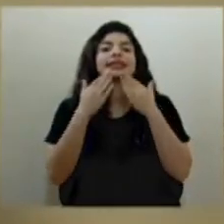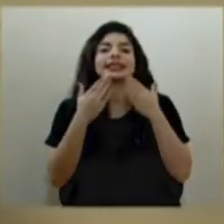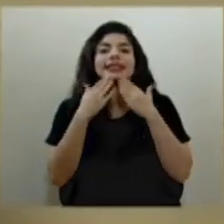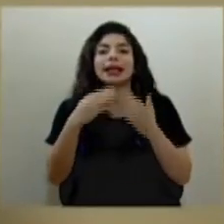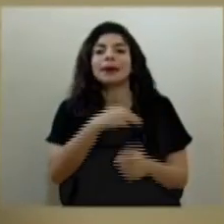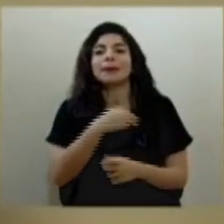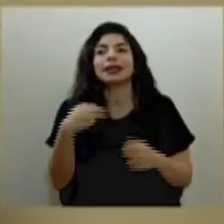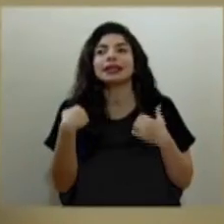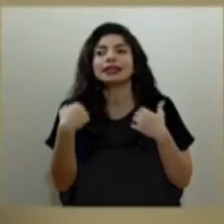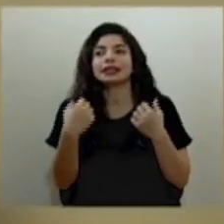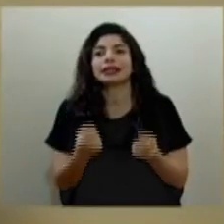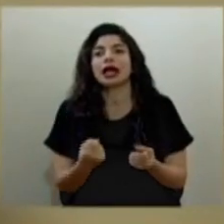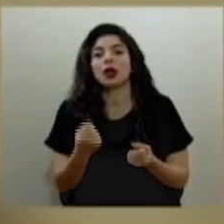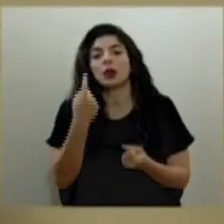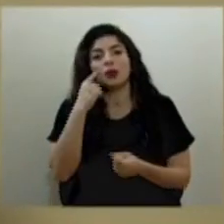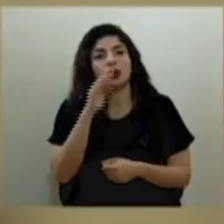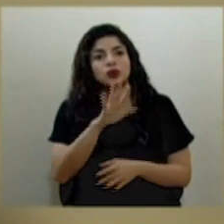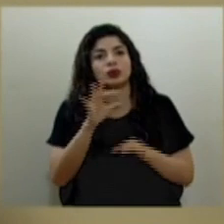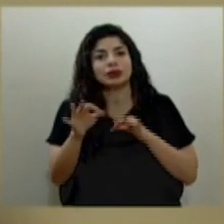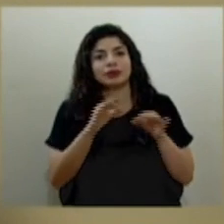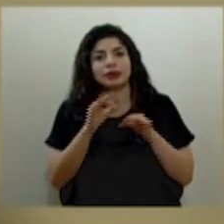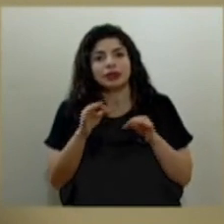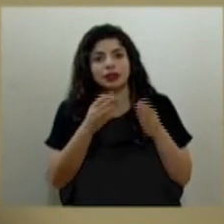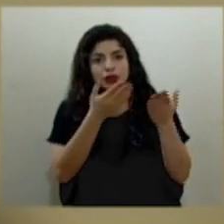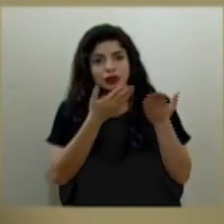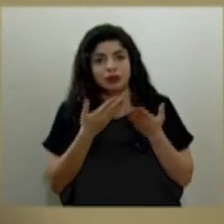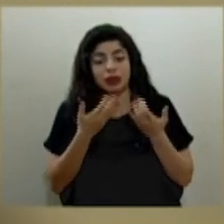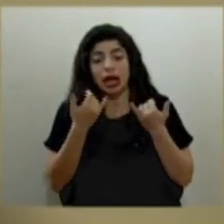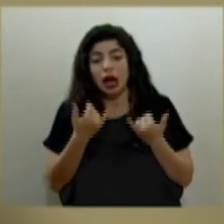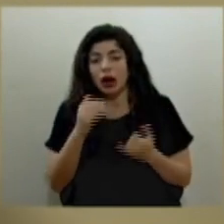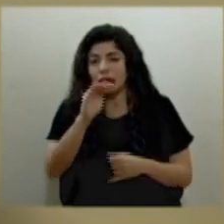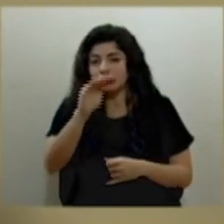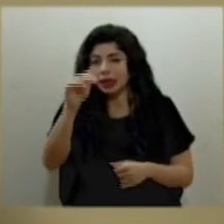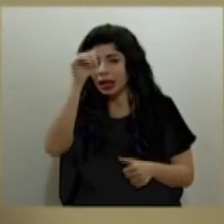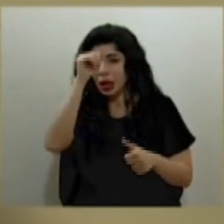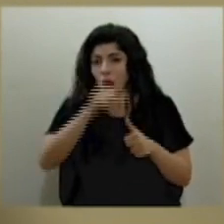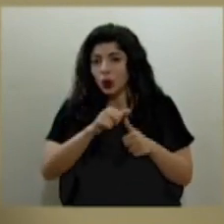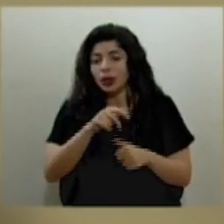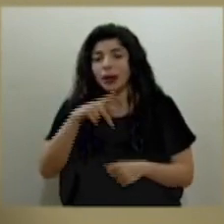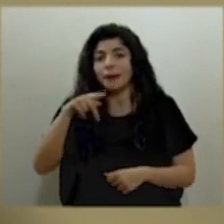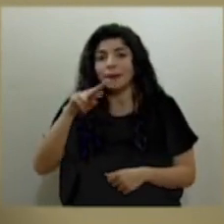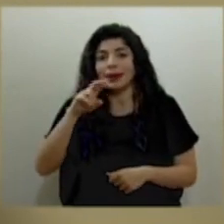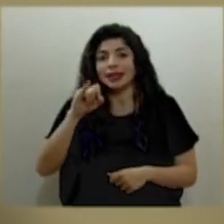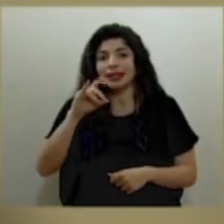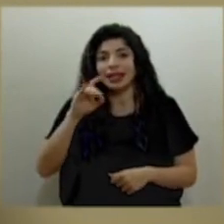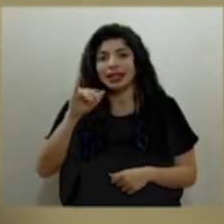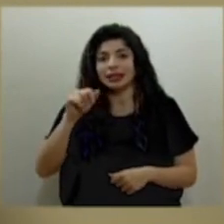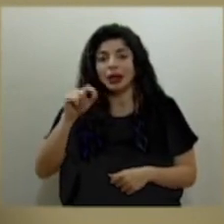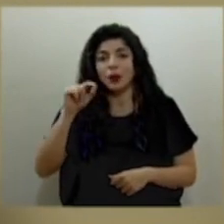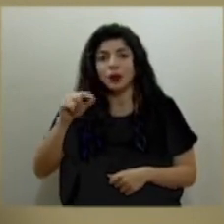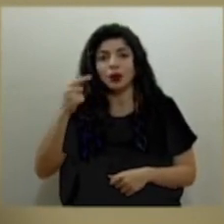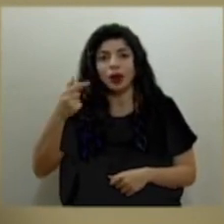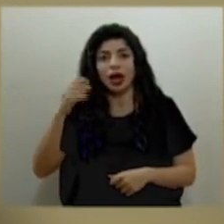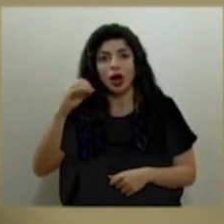Agradecemos al ministro de Salud por el detalle ofrecido. Le recordamos el sitio